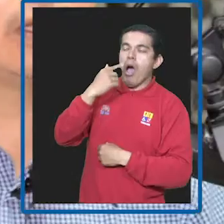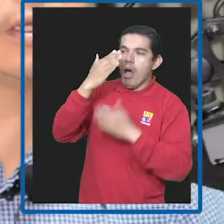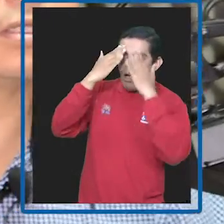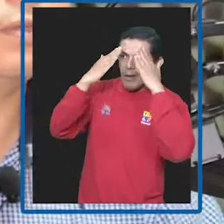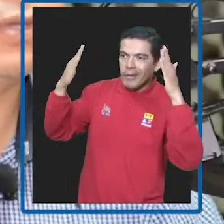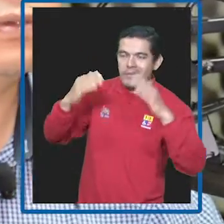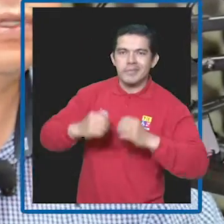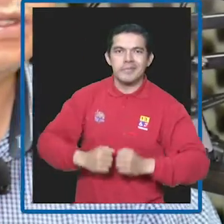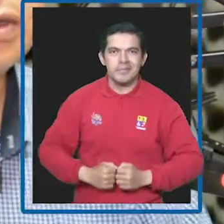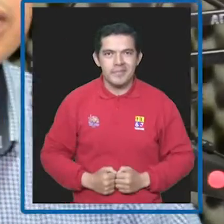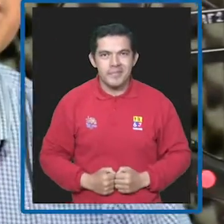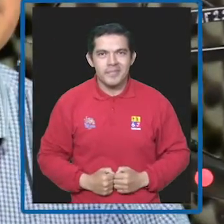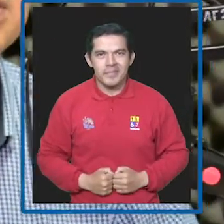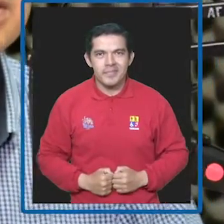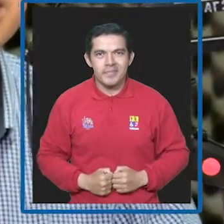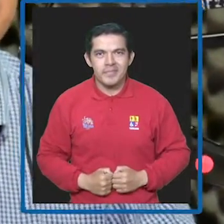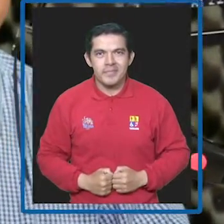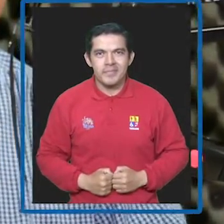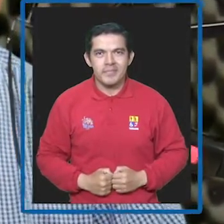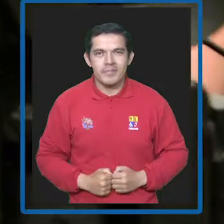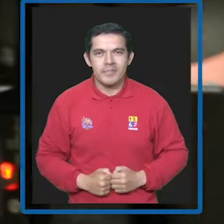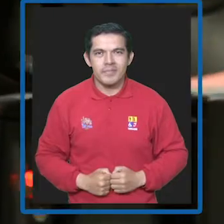persona.